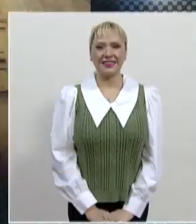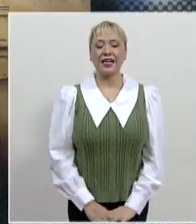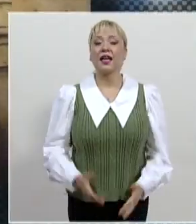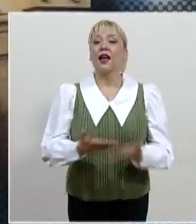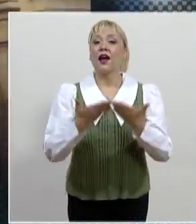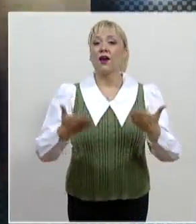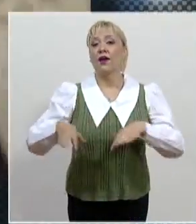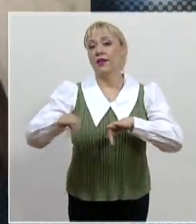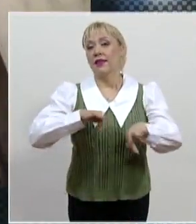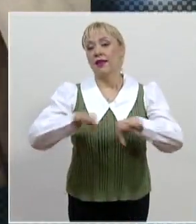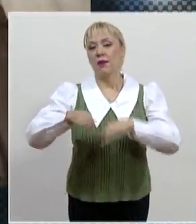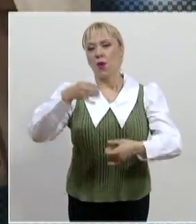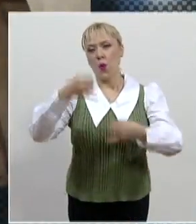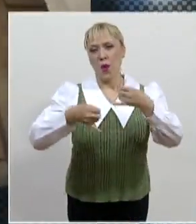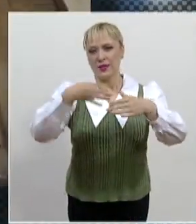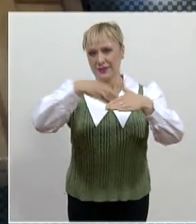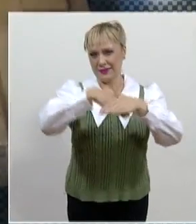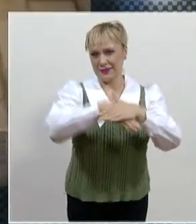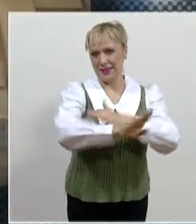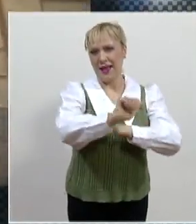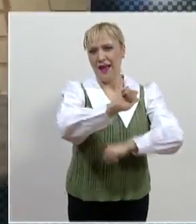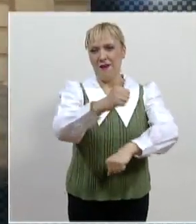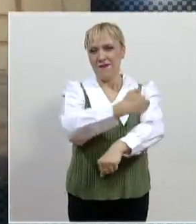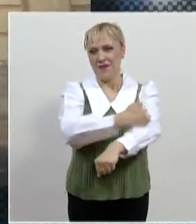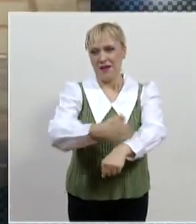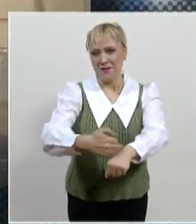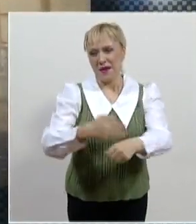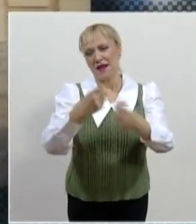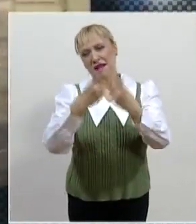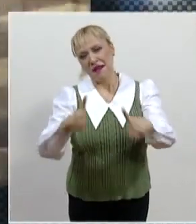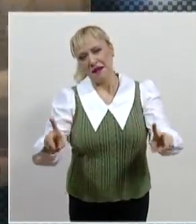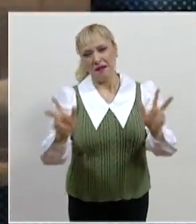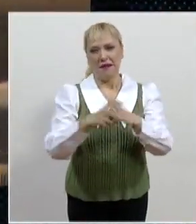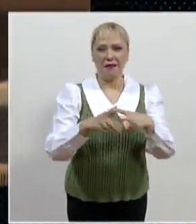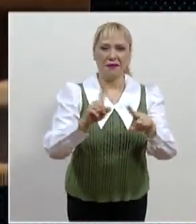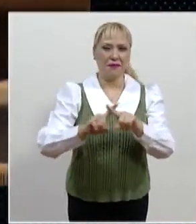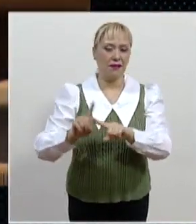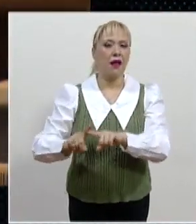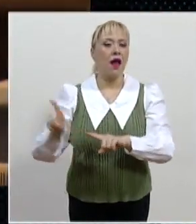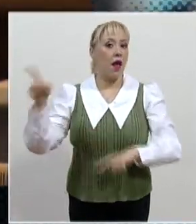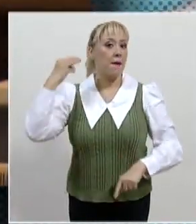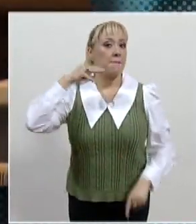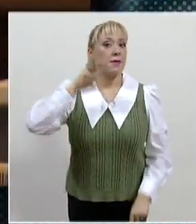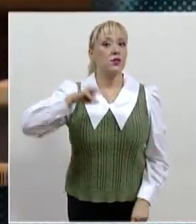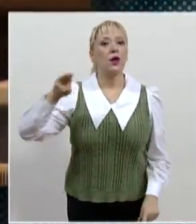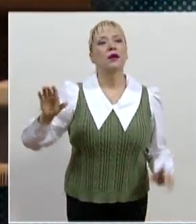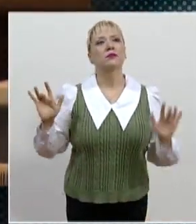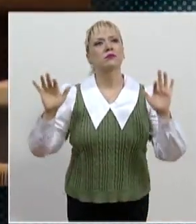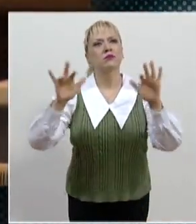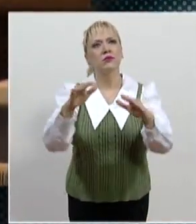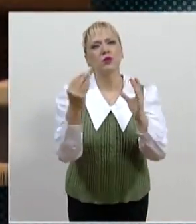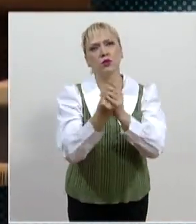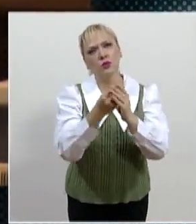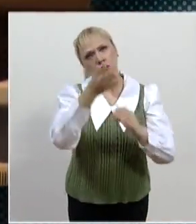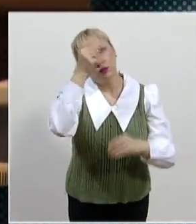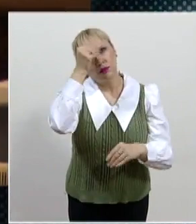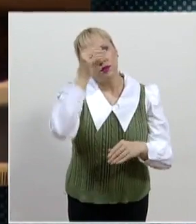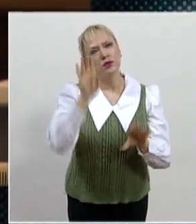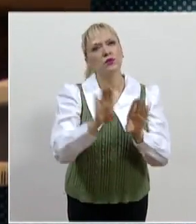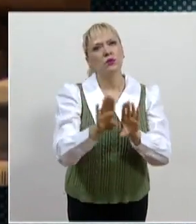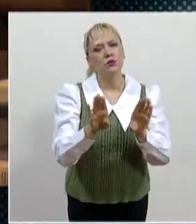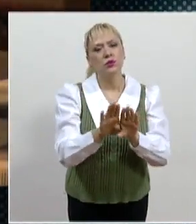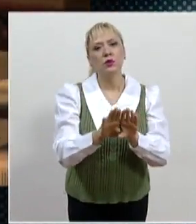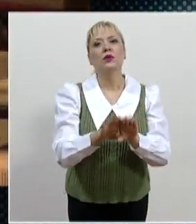Personal de juzgados familiares y áreas auxiliares del Poder Judicial de Michoacán asistieron a la capacitación sobre la labor del Centro de